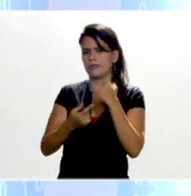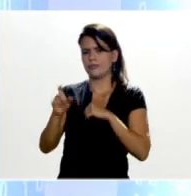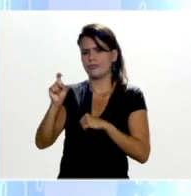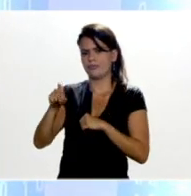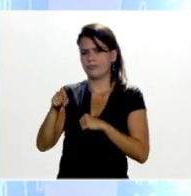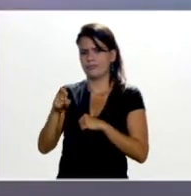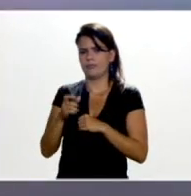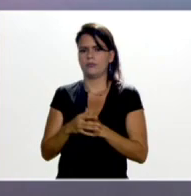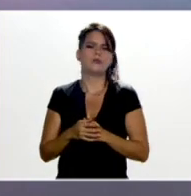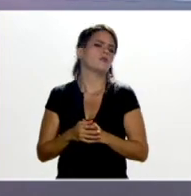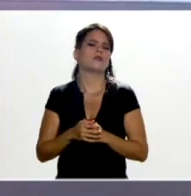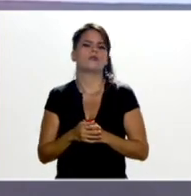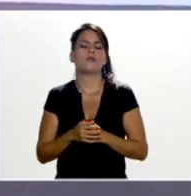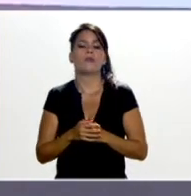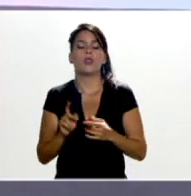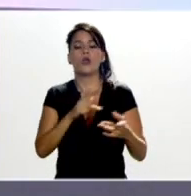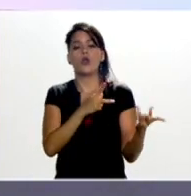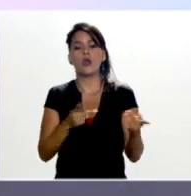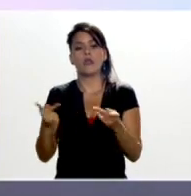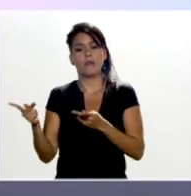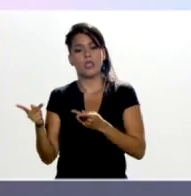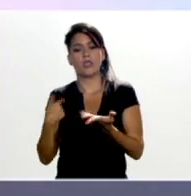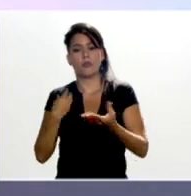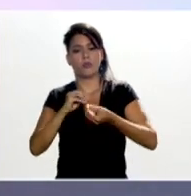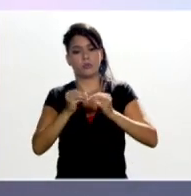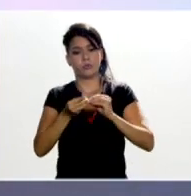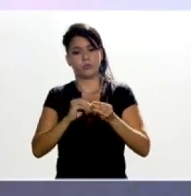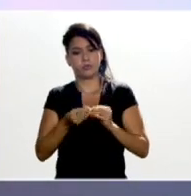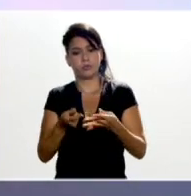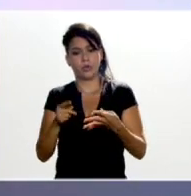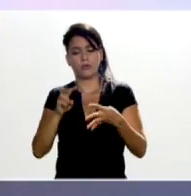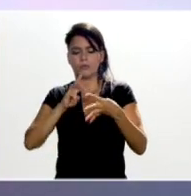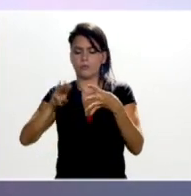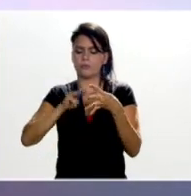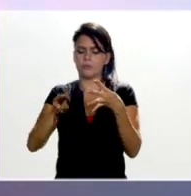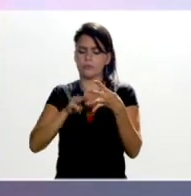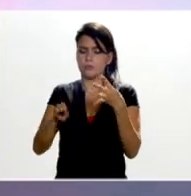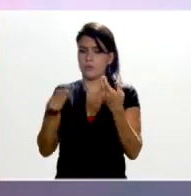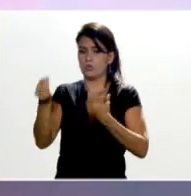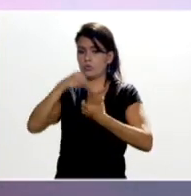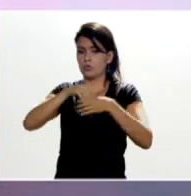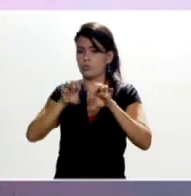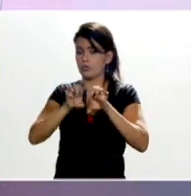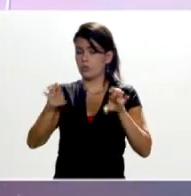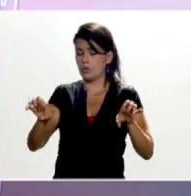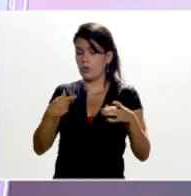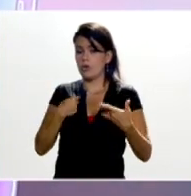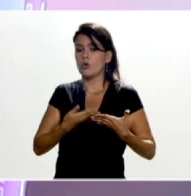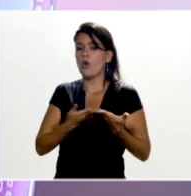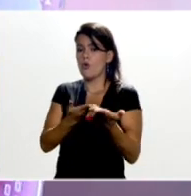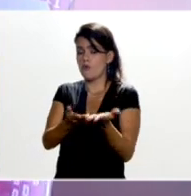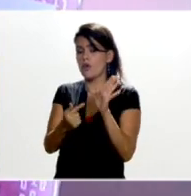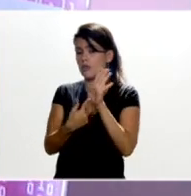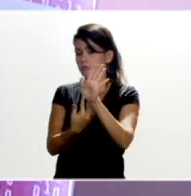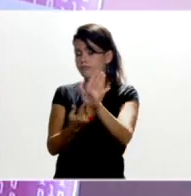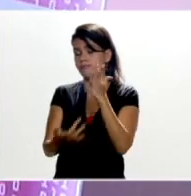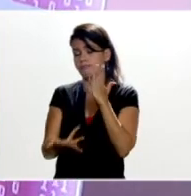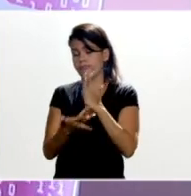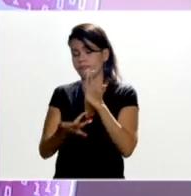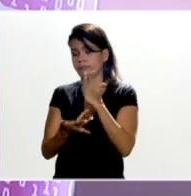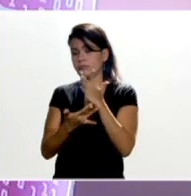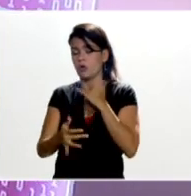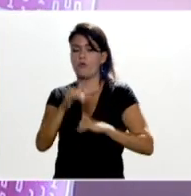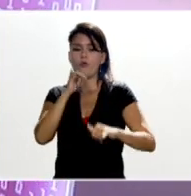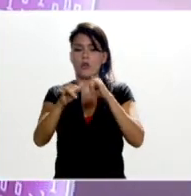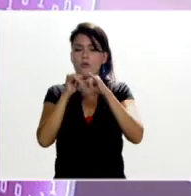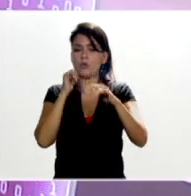necesarias. Los invitamos a crear materiales de contenido educativo bajo las perspectivas que nos ofrecen las tecnologías